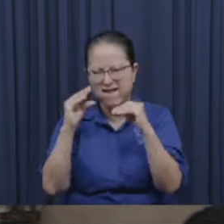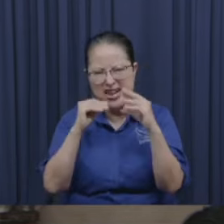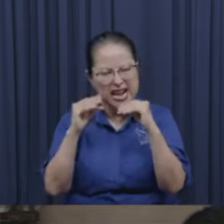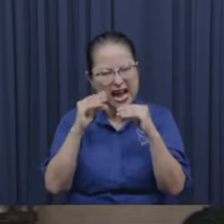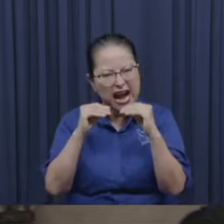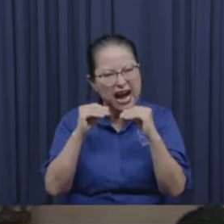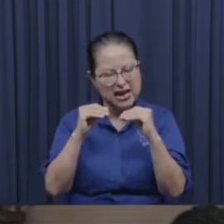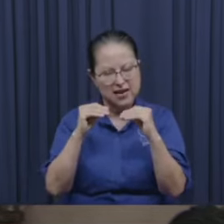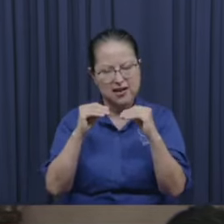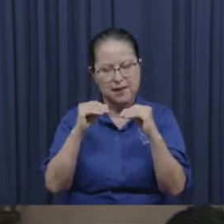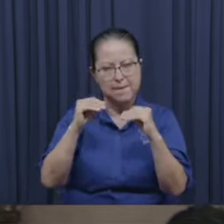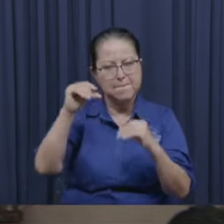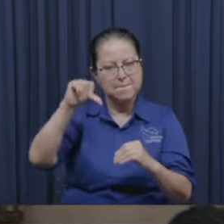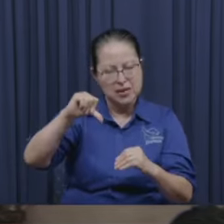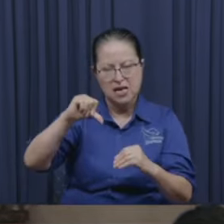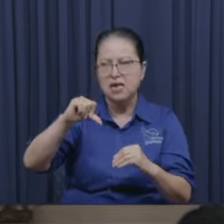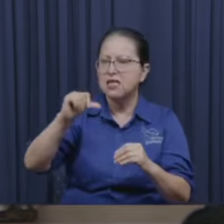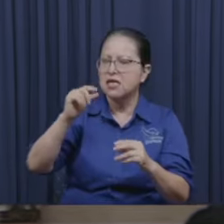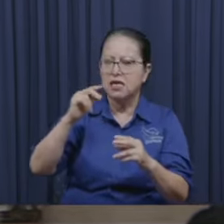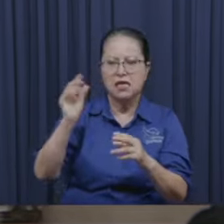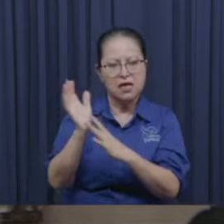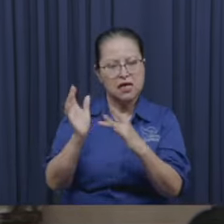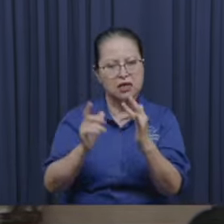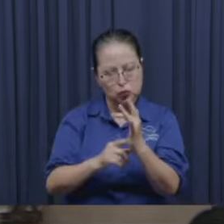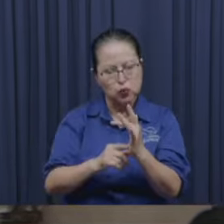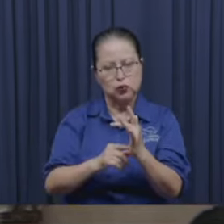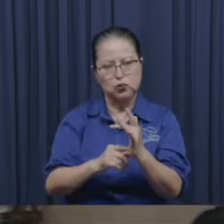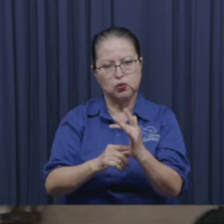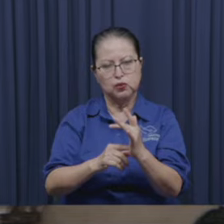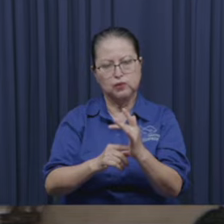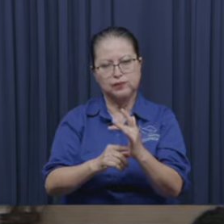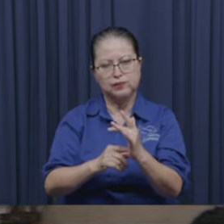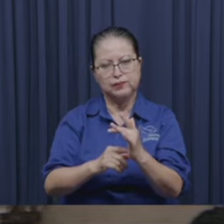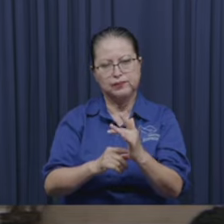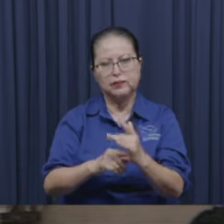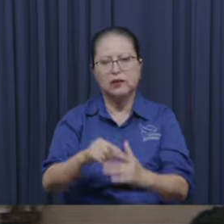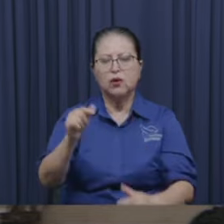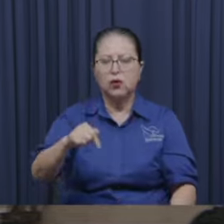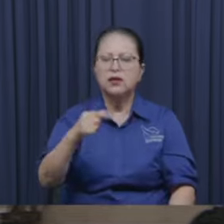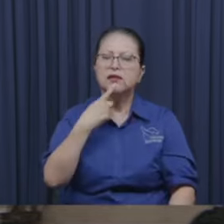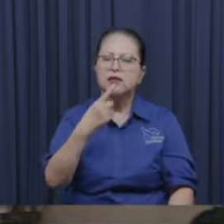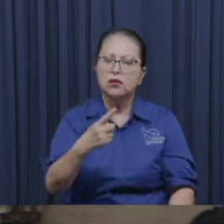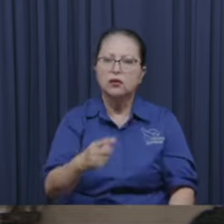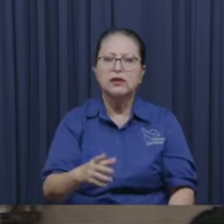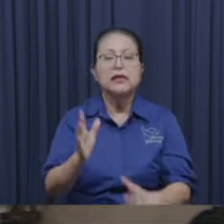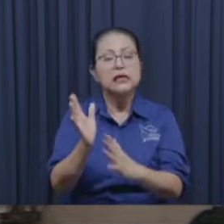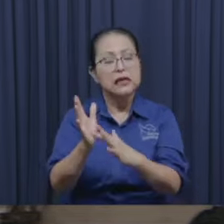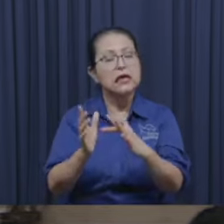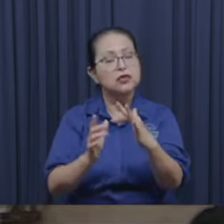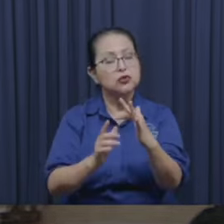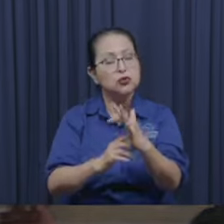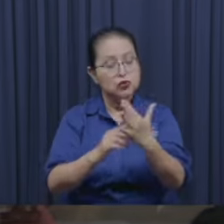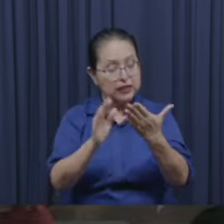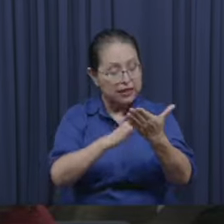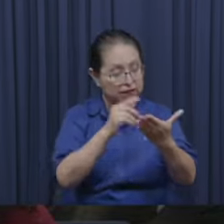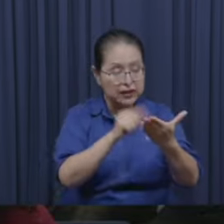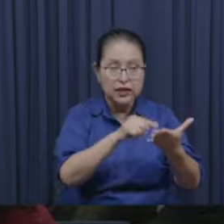retorno del señor Jesucristo pero una cosa te voy a decir hermano el señor dijo que iba Ven y va a